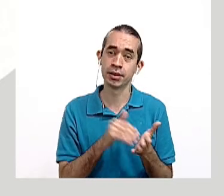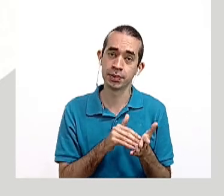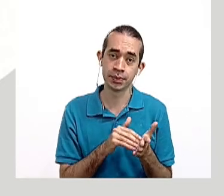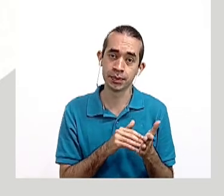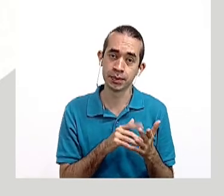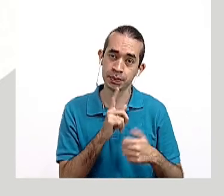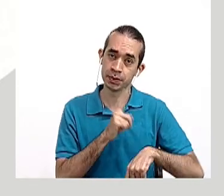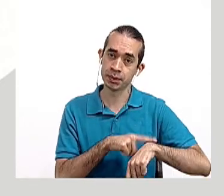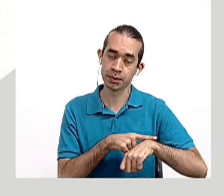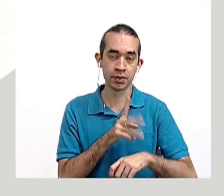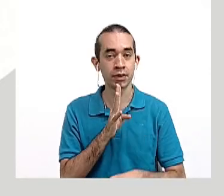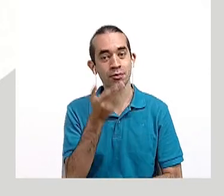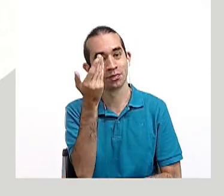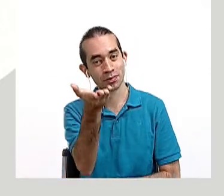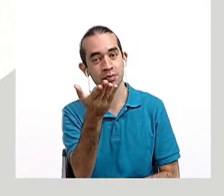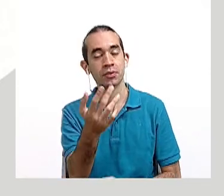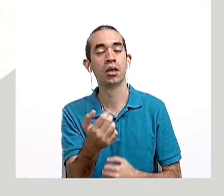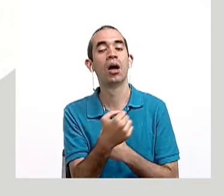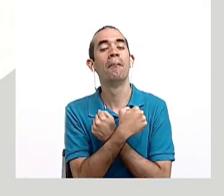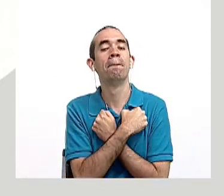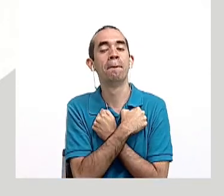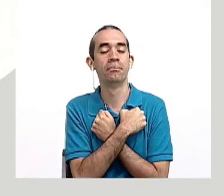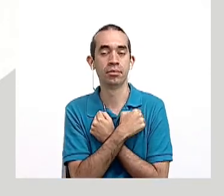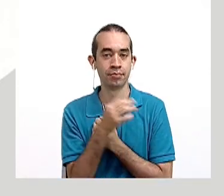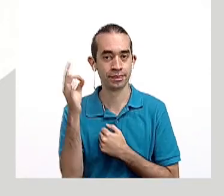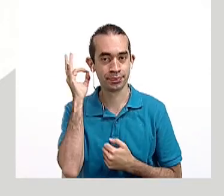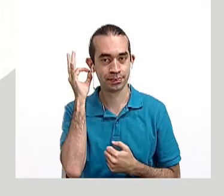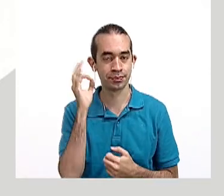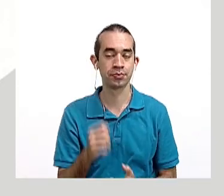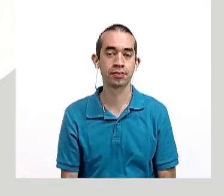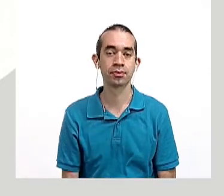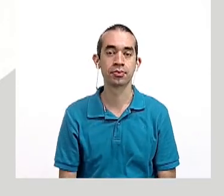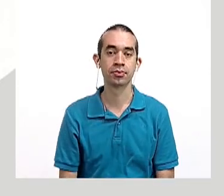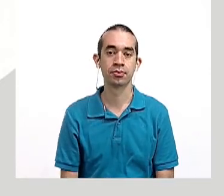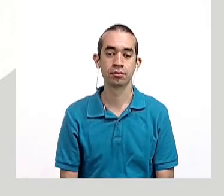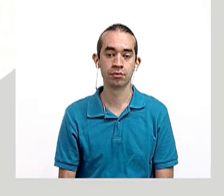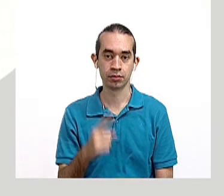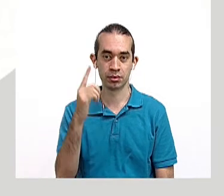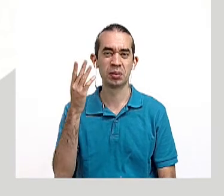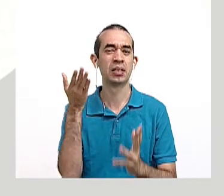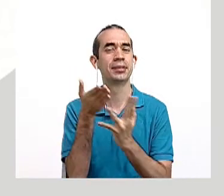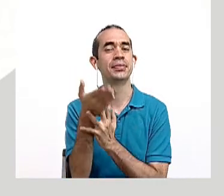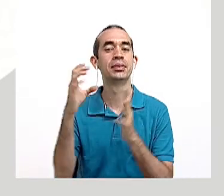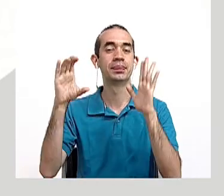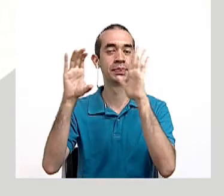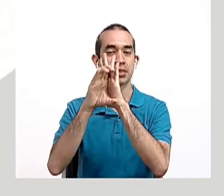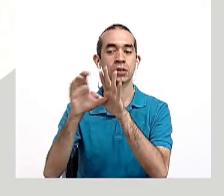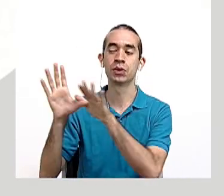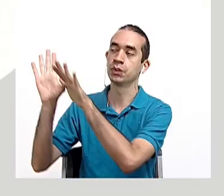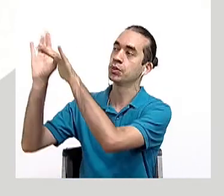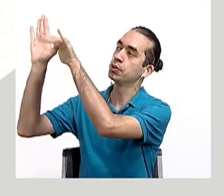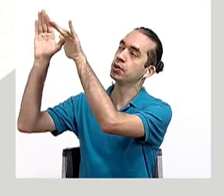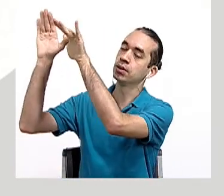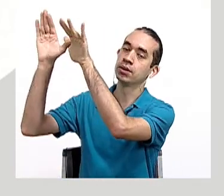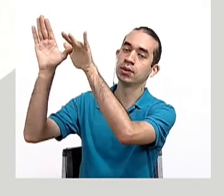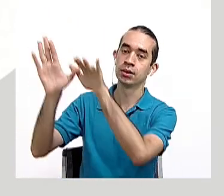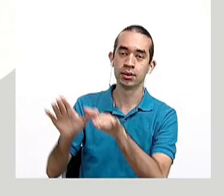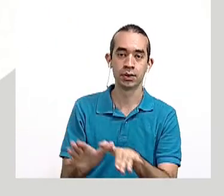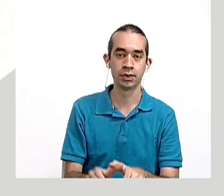dirigiéndose al tú lírico, a su amada, y utilizando como imagen las golondrinas.